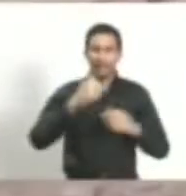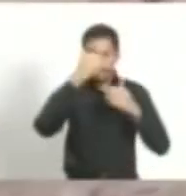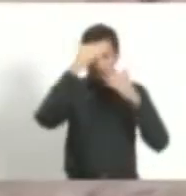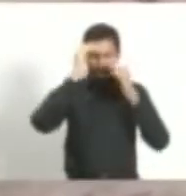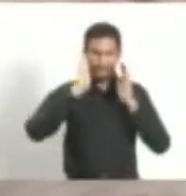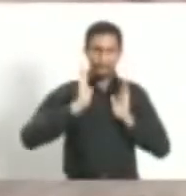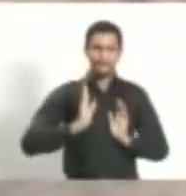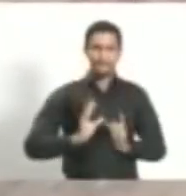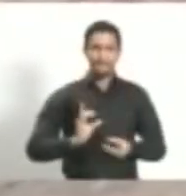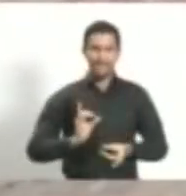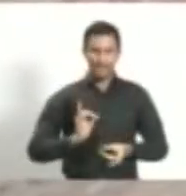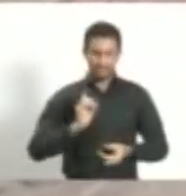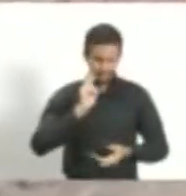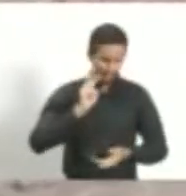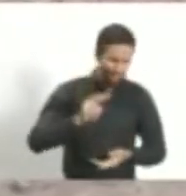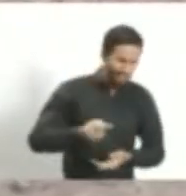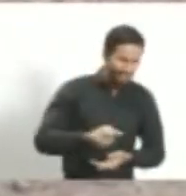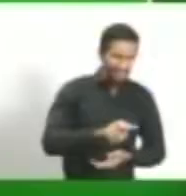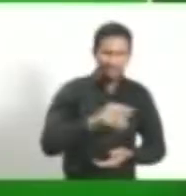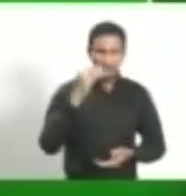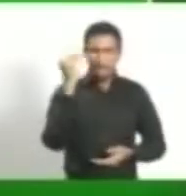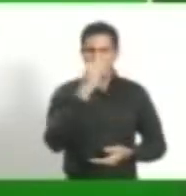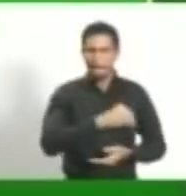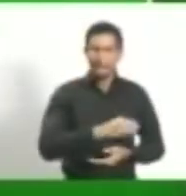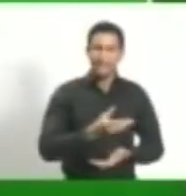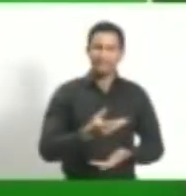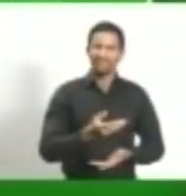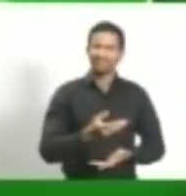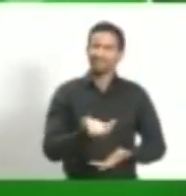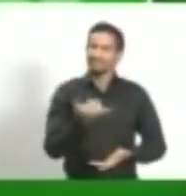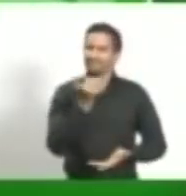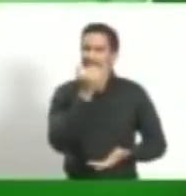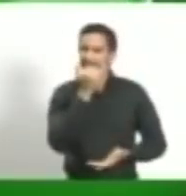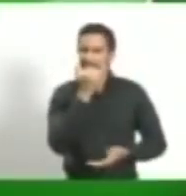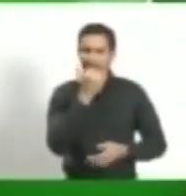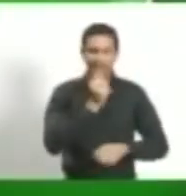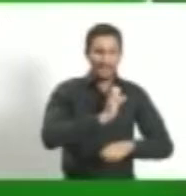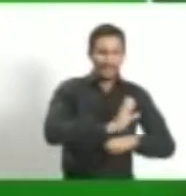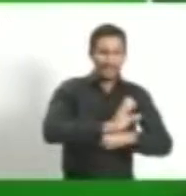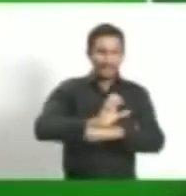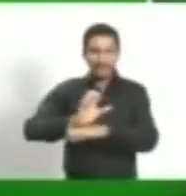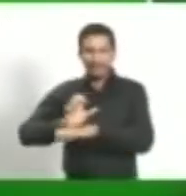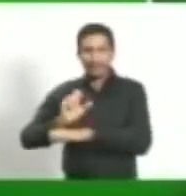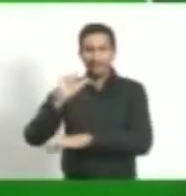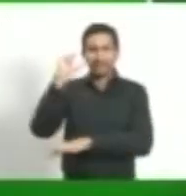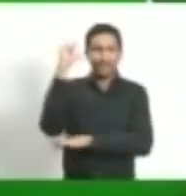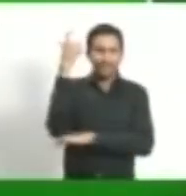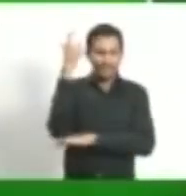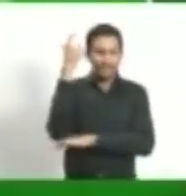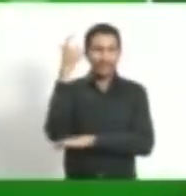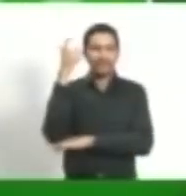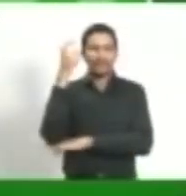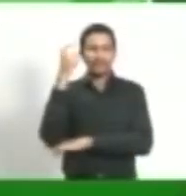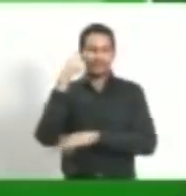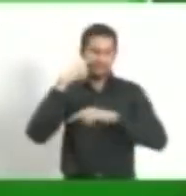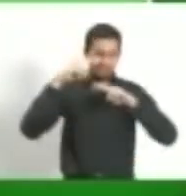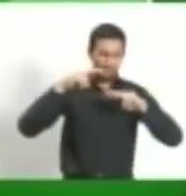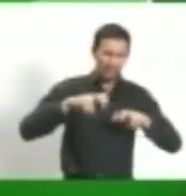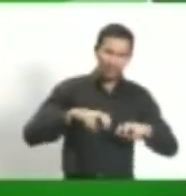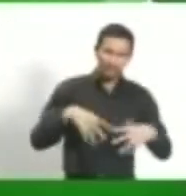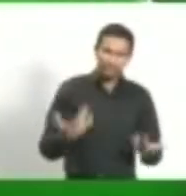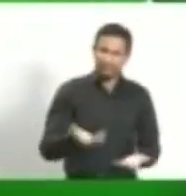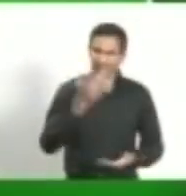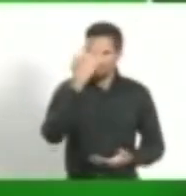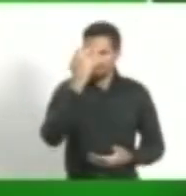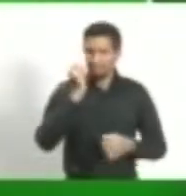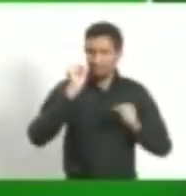Y no entiendo cómo las entidades investigativas como la Fiscalía podrán tomar o